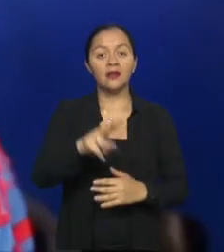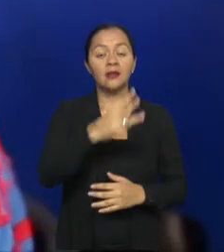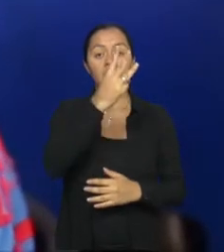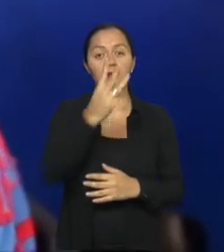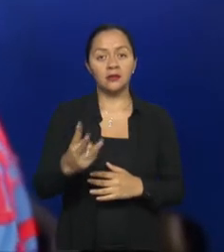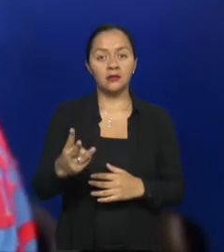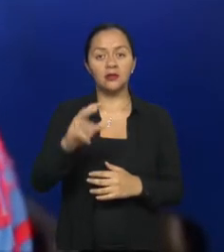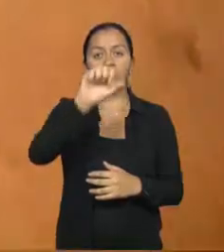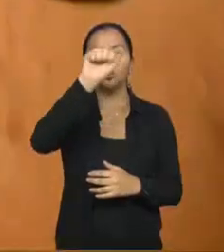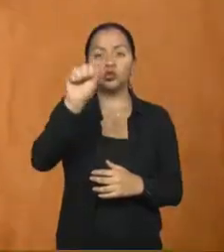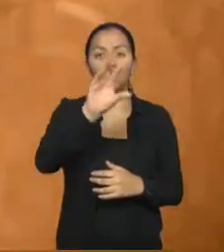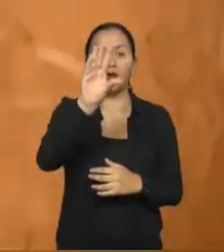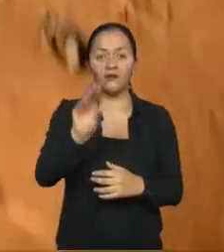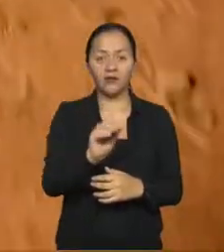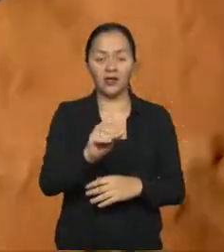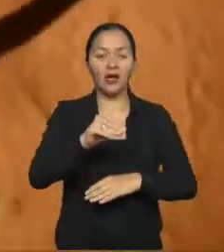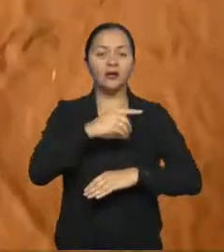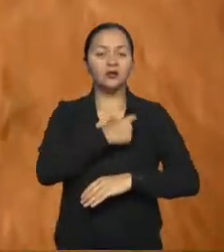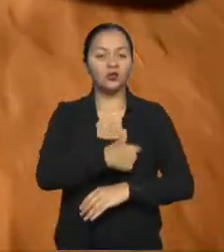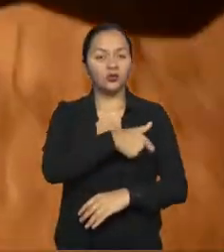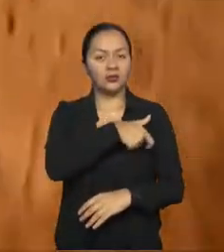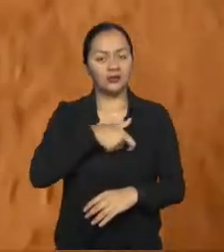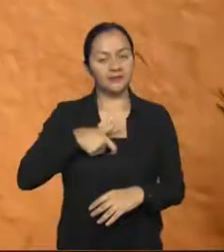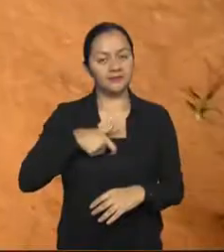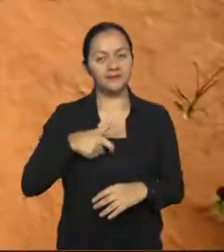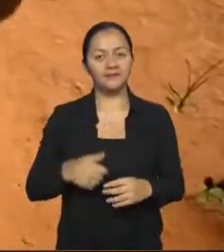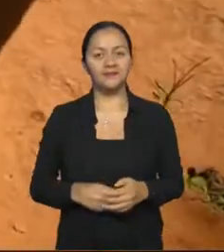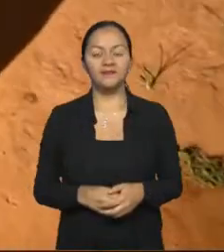Sudáfrica y Suiza.